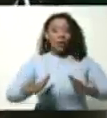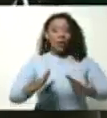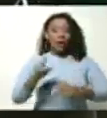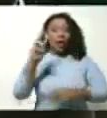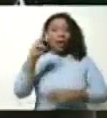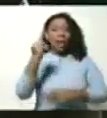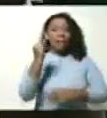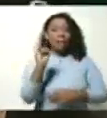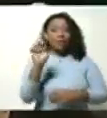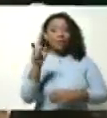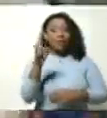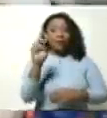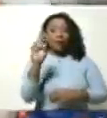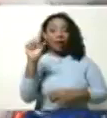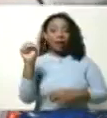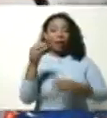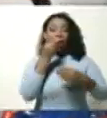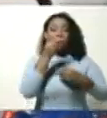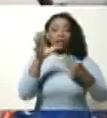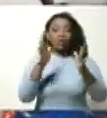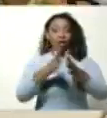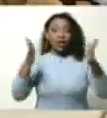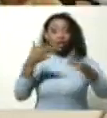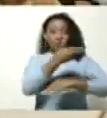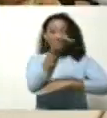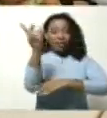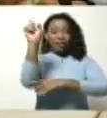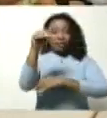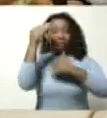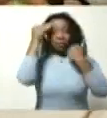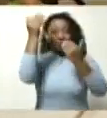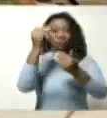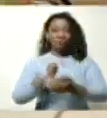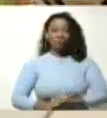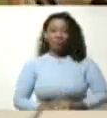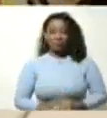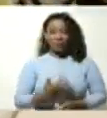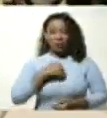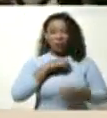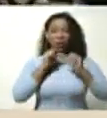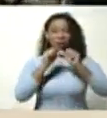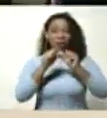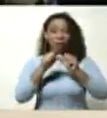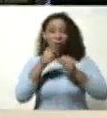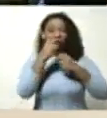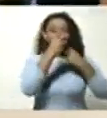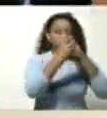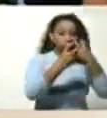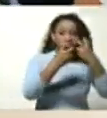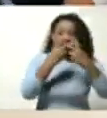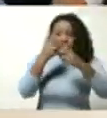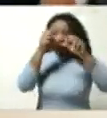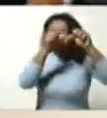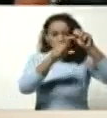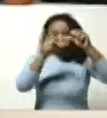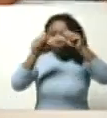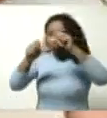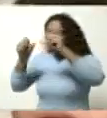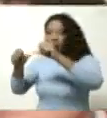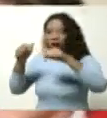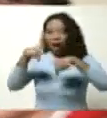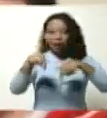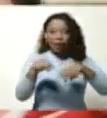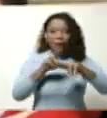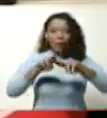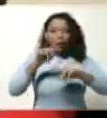para ustedes y un beso muy grande también. Saludos. Bueno, seguimos nuestro recorrido por acá. Están los